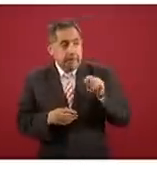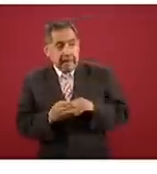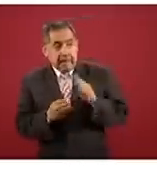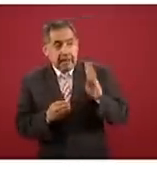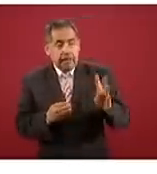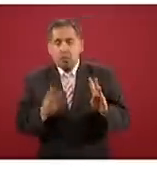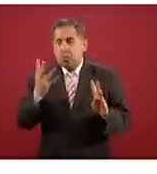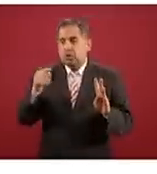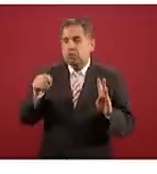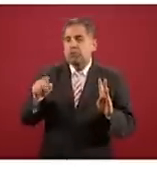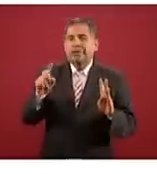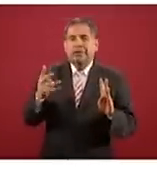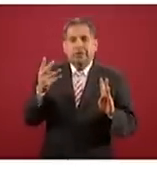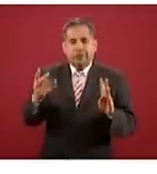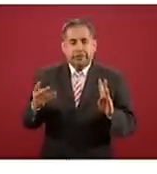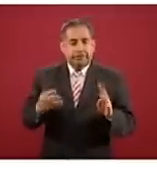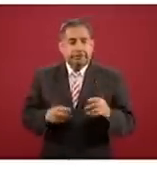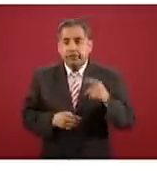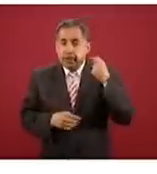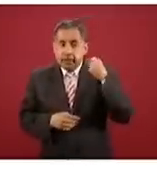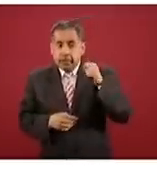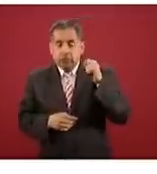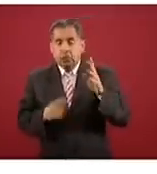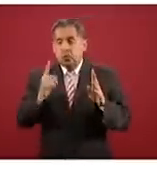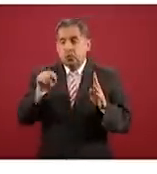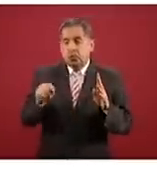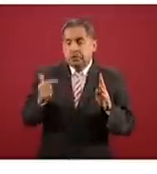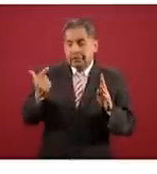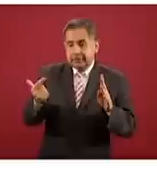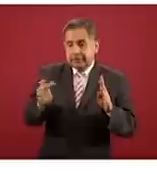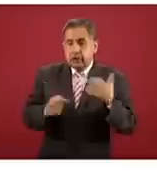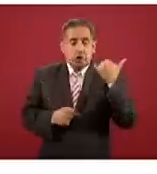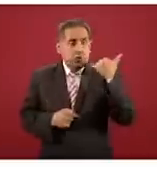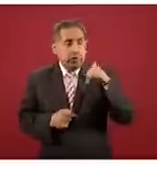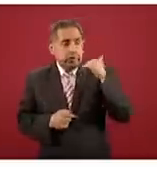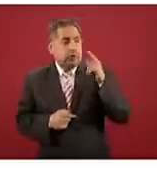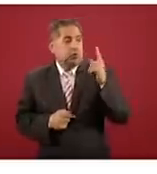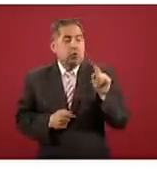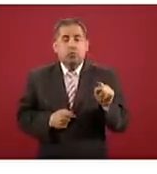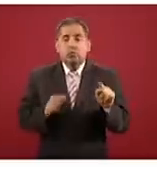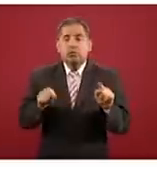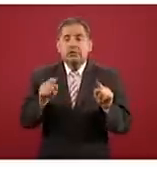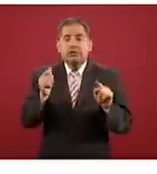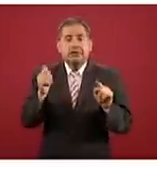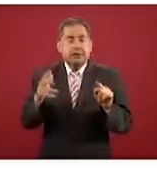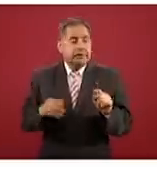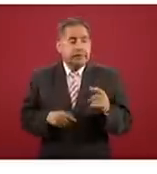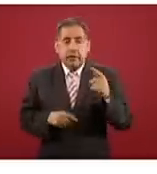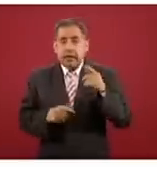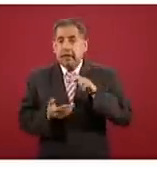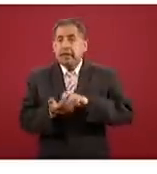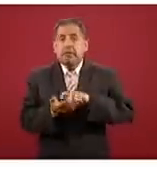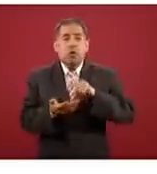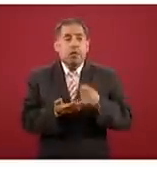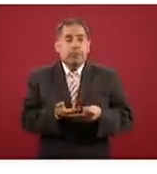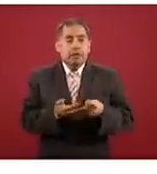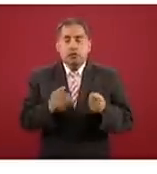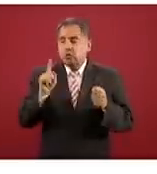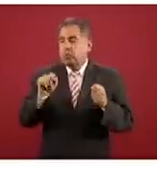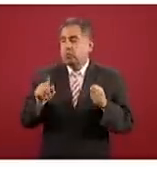4.34, Tabasco 1.7, Yucatán 1.65, Tamaulipas